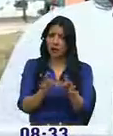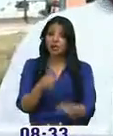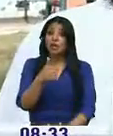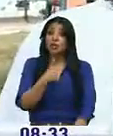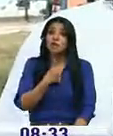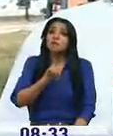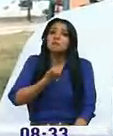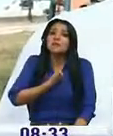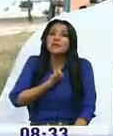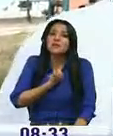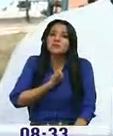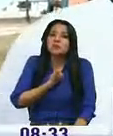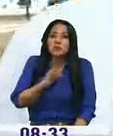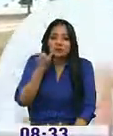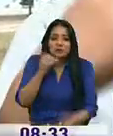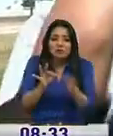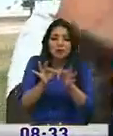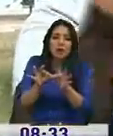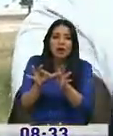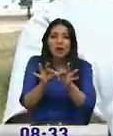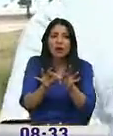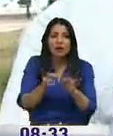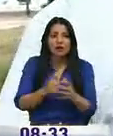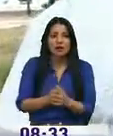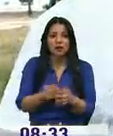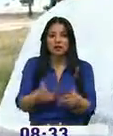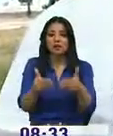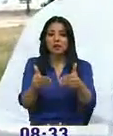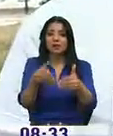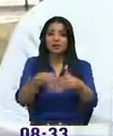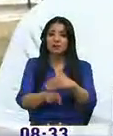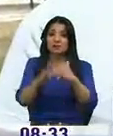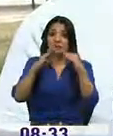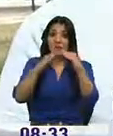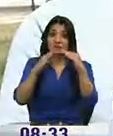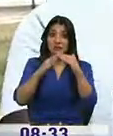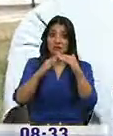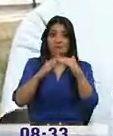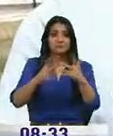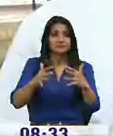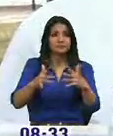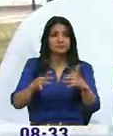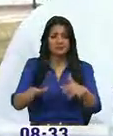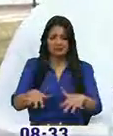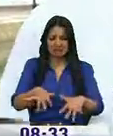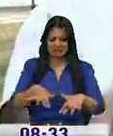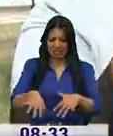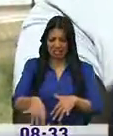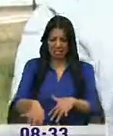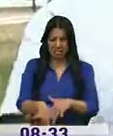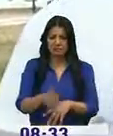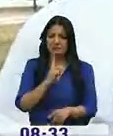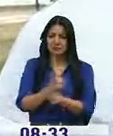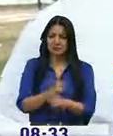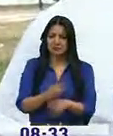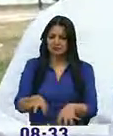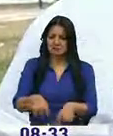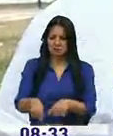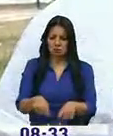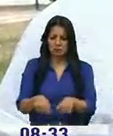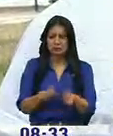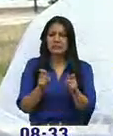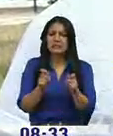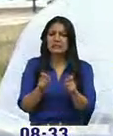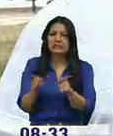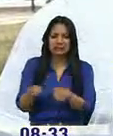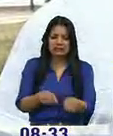arreglar un poquito aquí porque a mi casa adentran los bichos, estoy en medio de puro bichos,